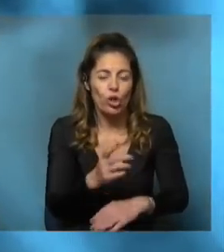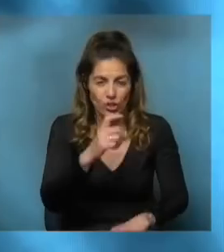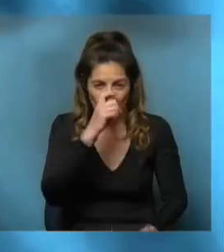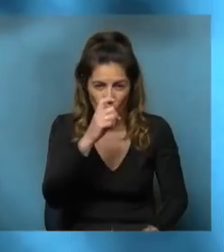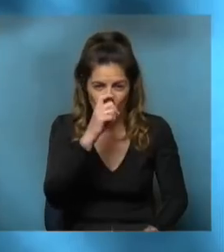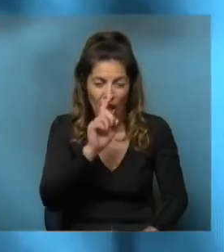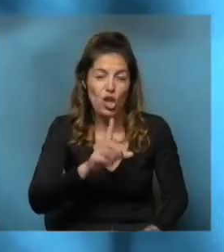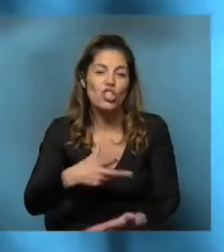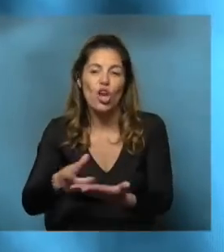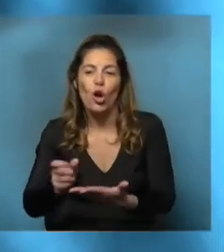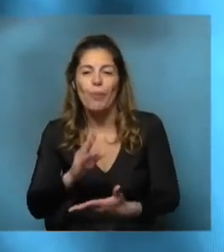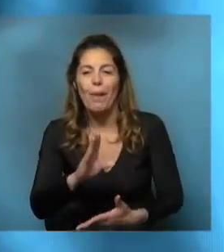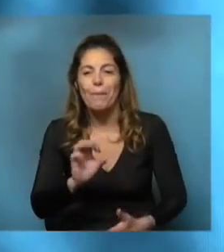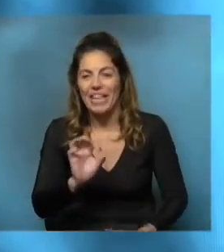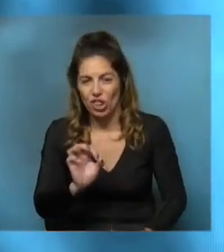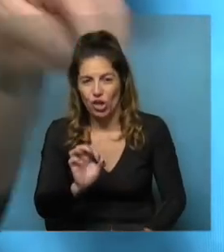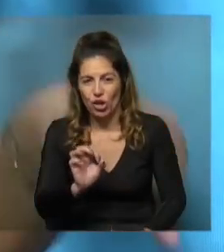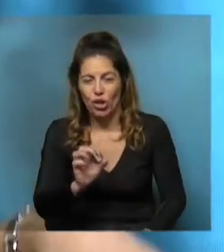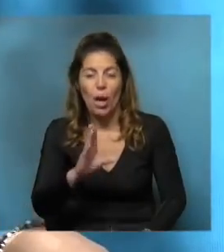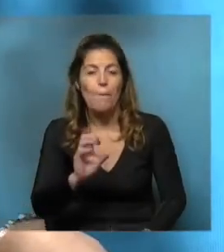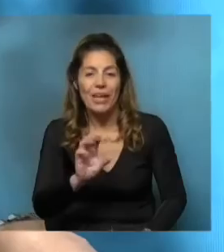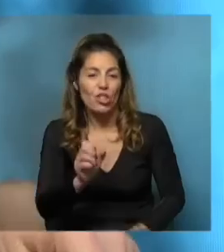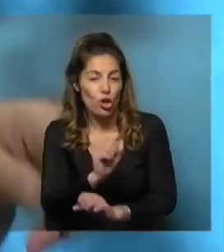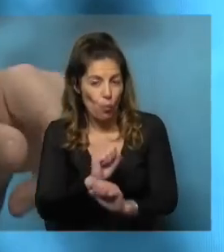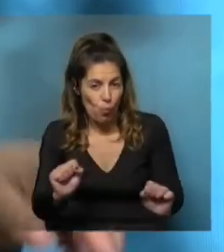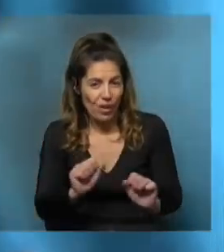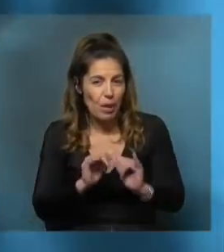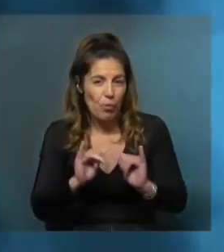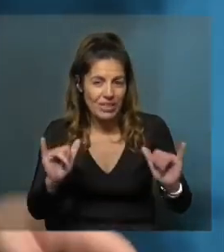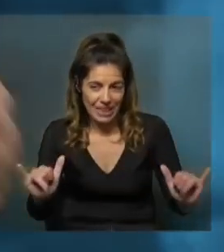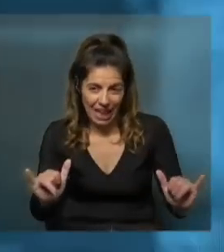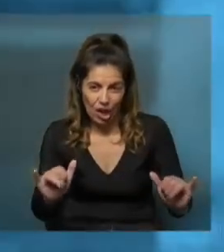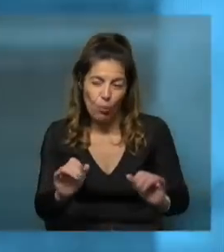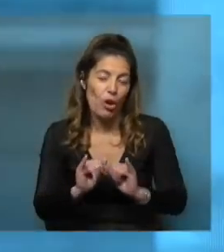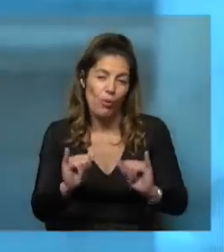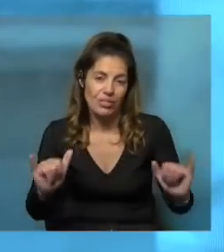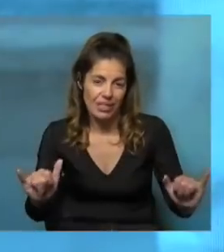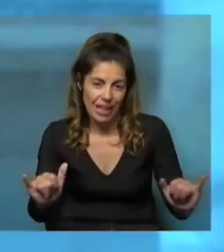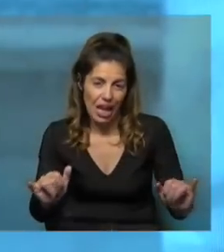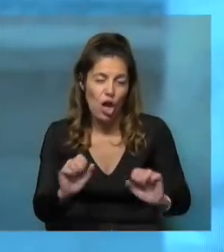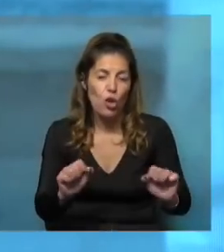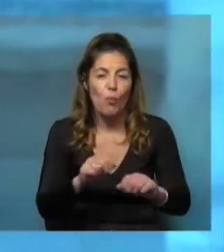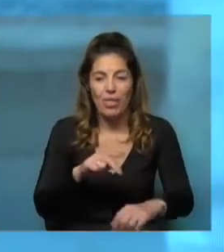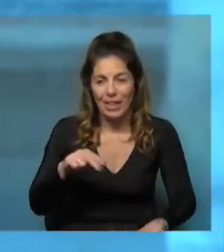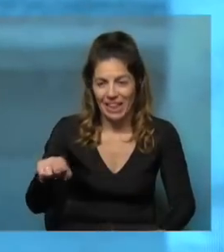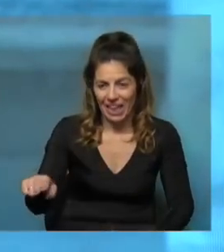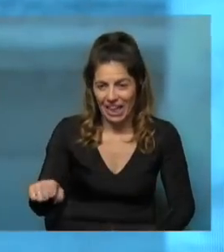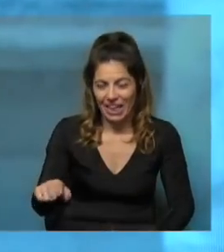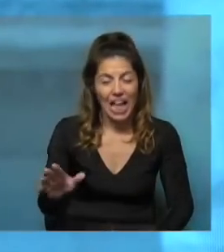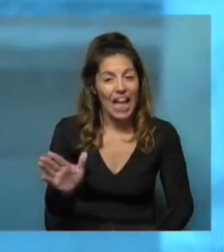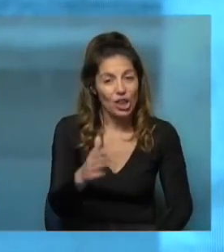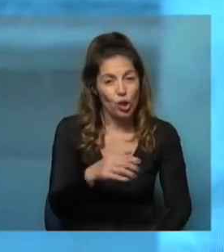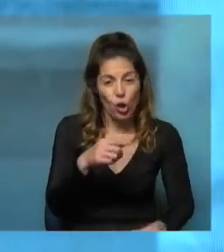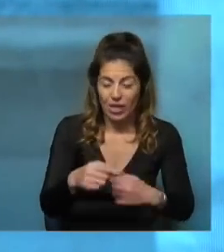a Don Pedro Don Pedro no puede poner publicidad a lo que no pone publicidad no podés mantener y es todo